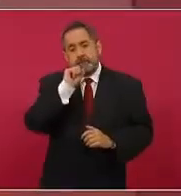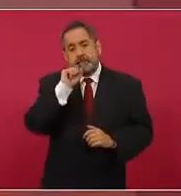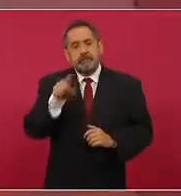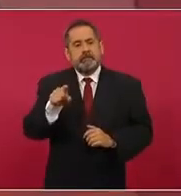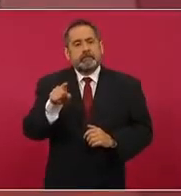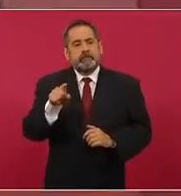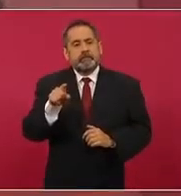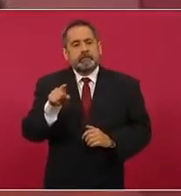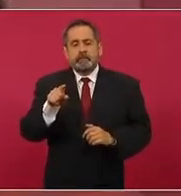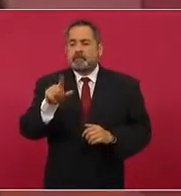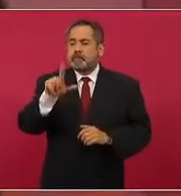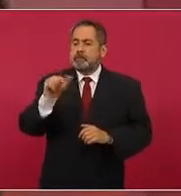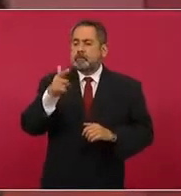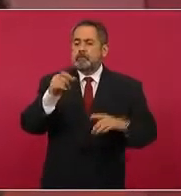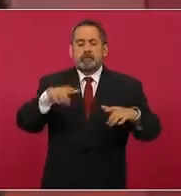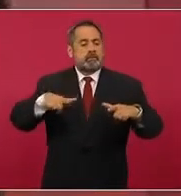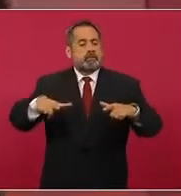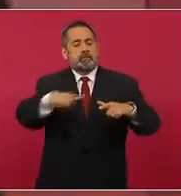los lagos